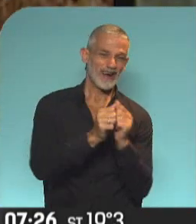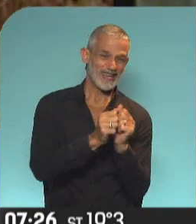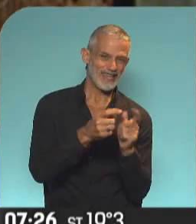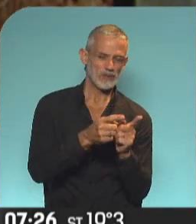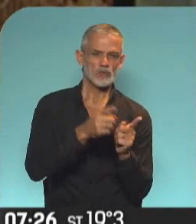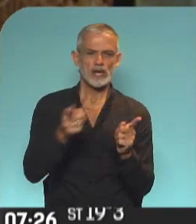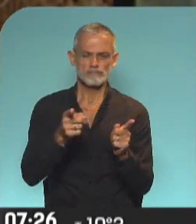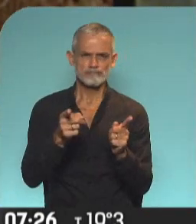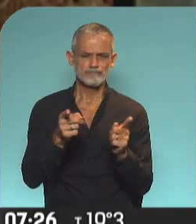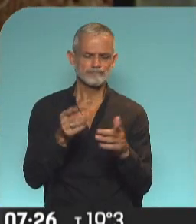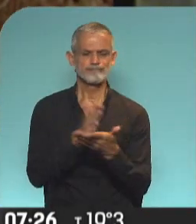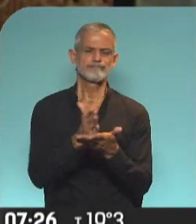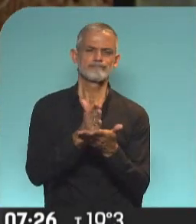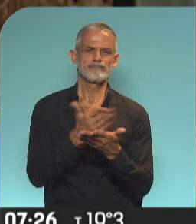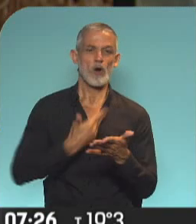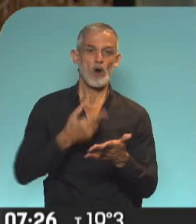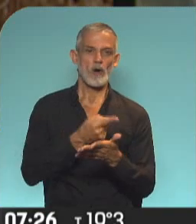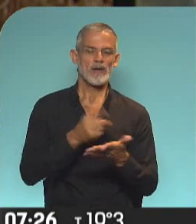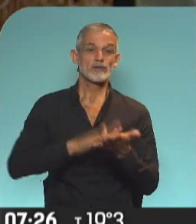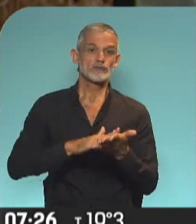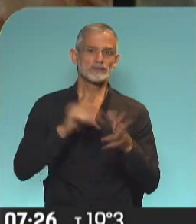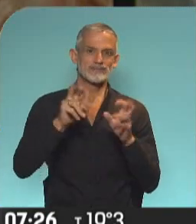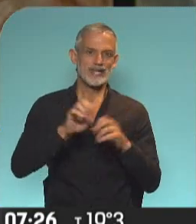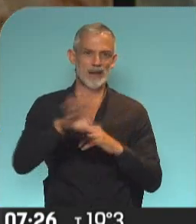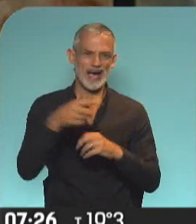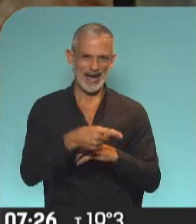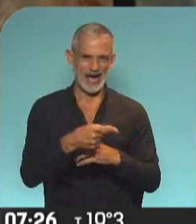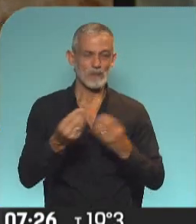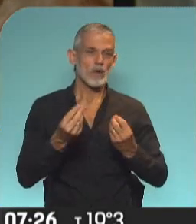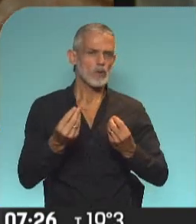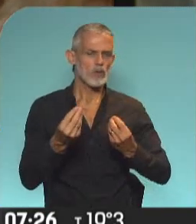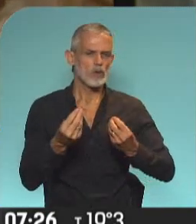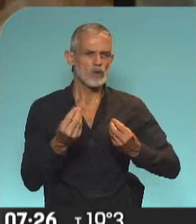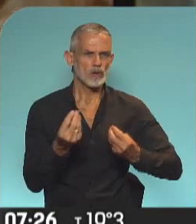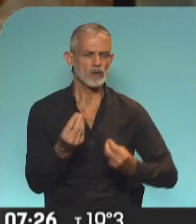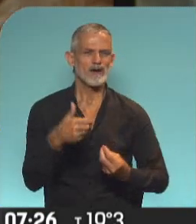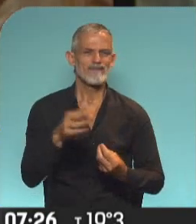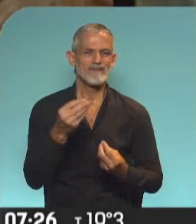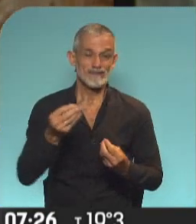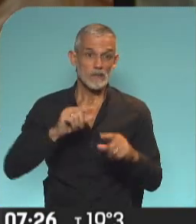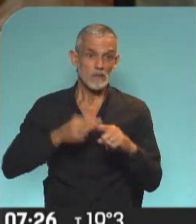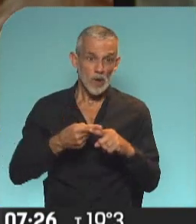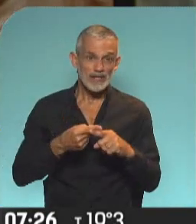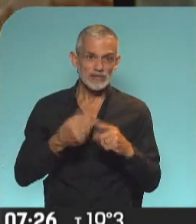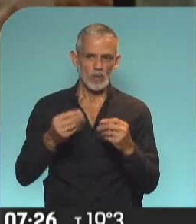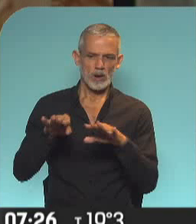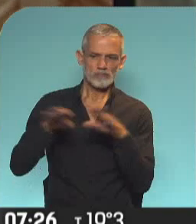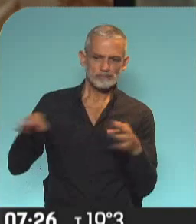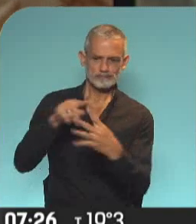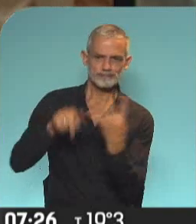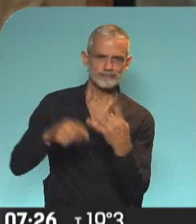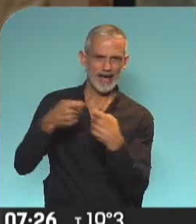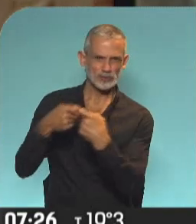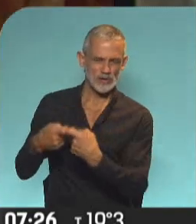afirma como el interlocutor con el gobierno en temas agropecuarios, ¿qué pasará a nivel político con la mesa de enlace